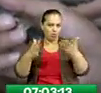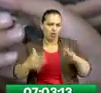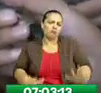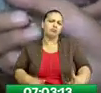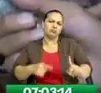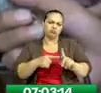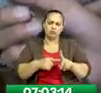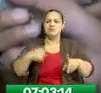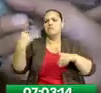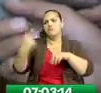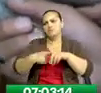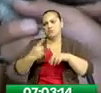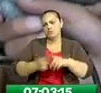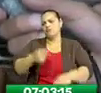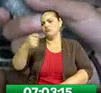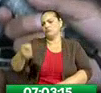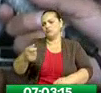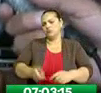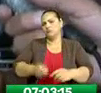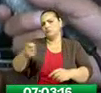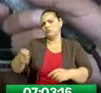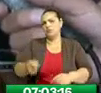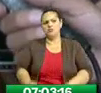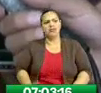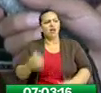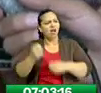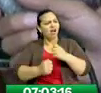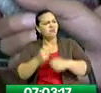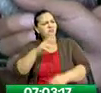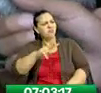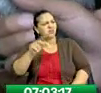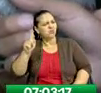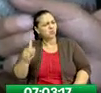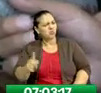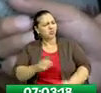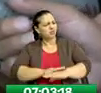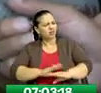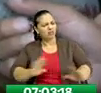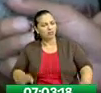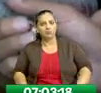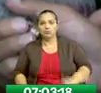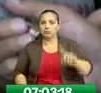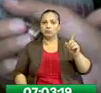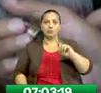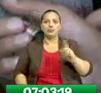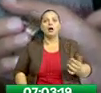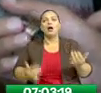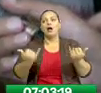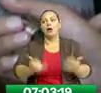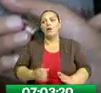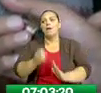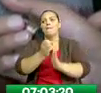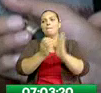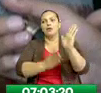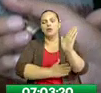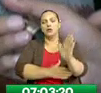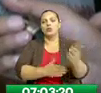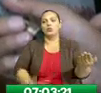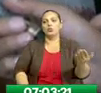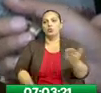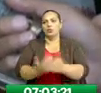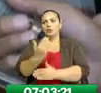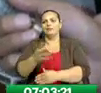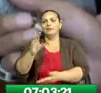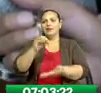a la universidad, tenga 23 años, por ejemplo, y hasta los 24 años pueda acceder a una pensión alimenticia, porque